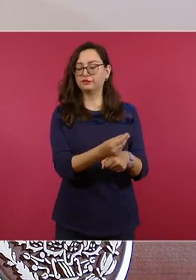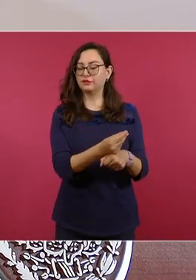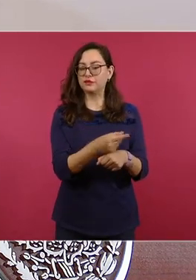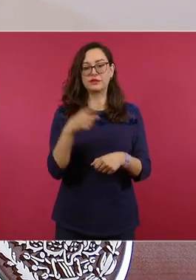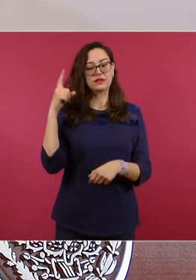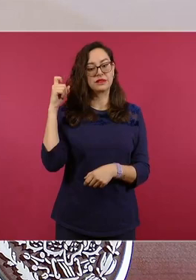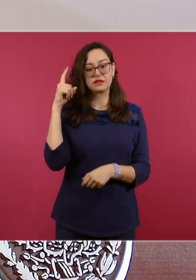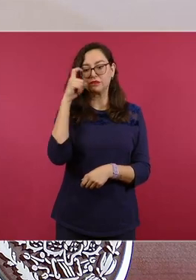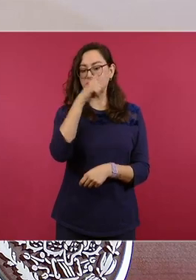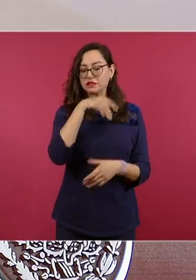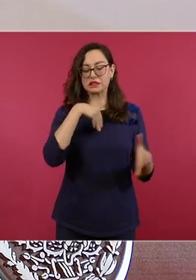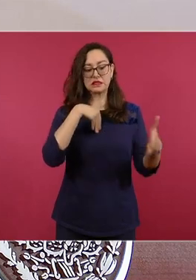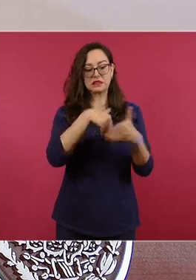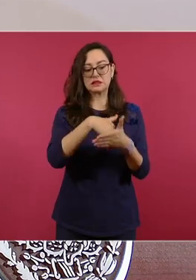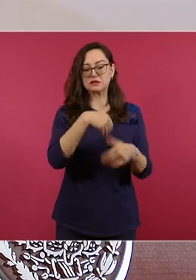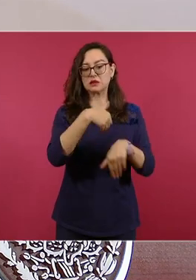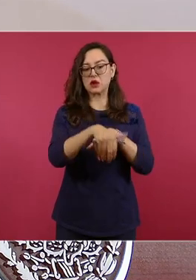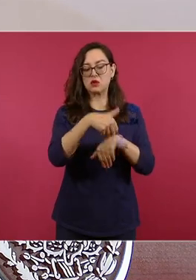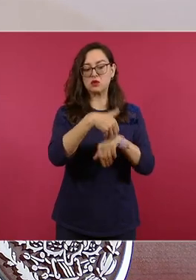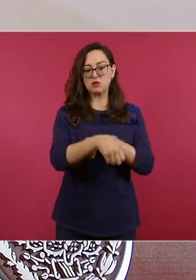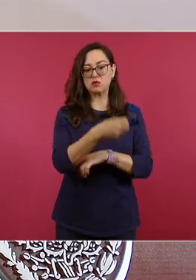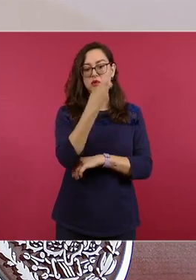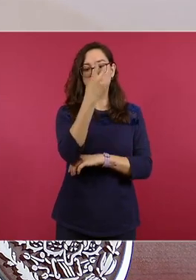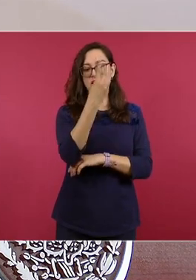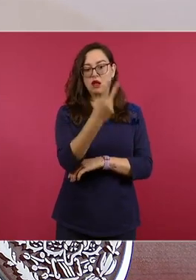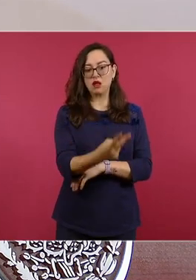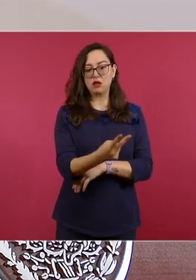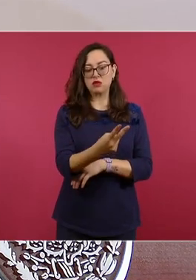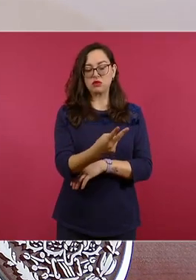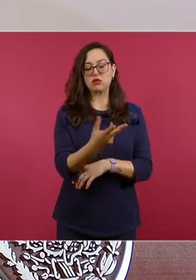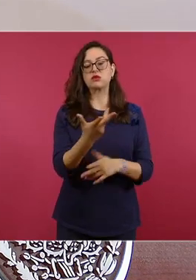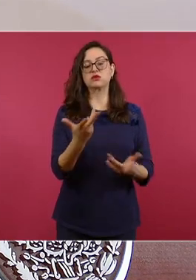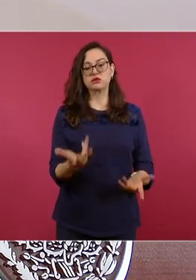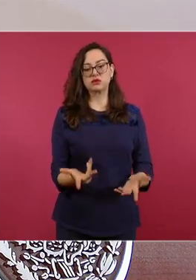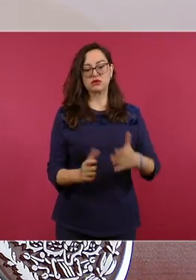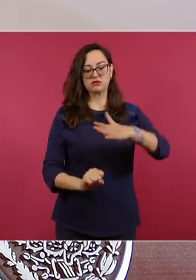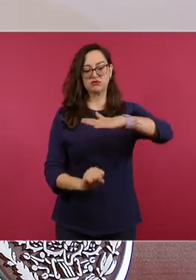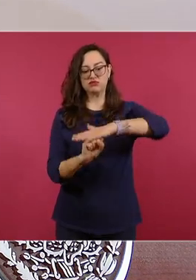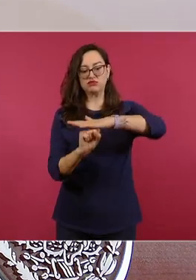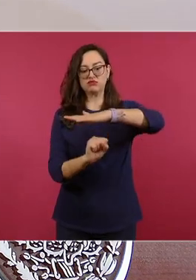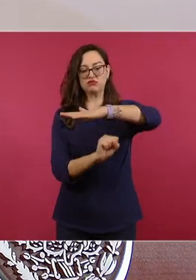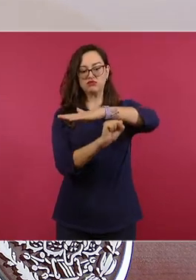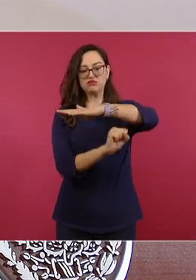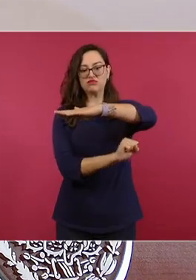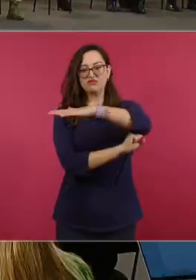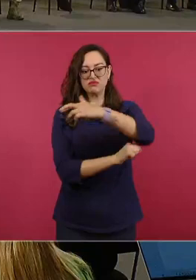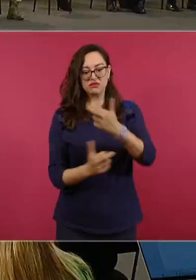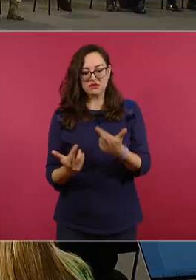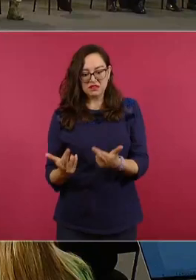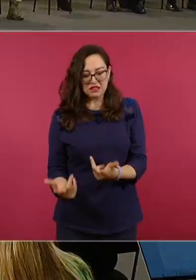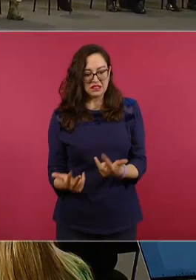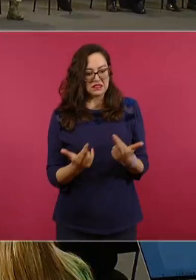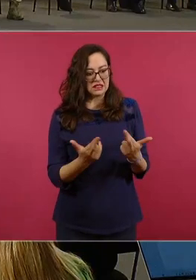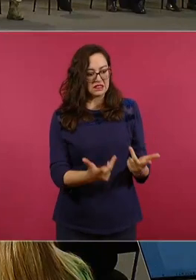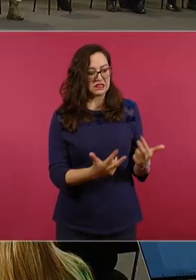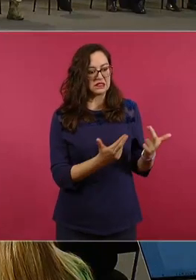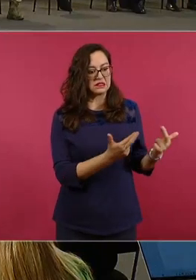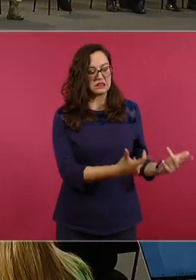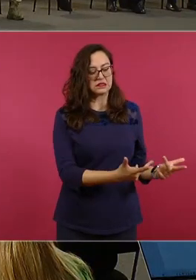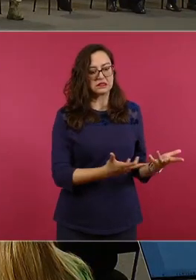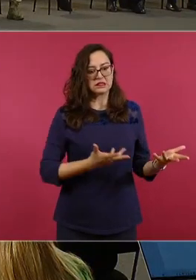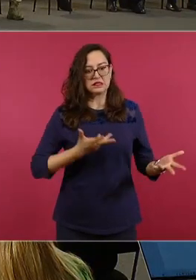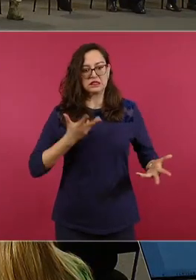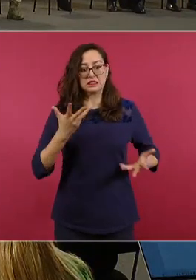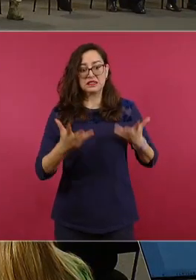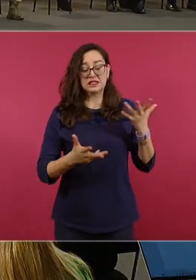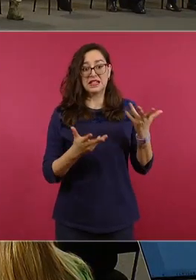estructural de la Terminal 2, que fue ejecutada por el Gobierno de la Ciudad de México y, como nos comprometimos, sin afectar a las operaciones